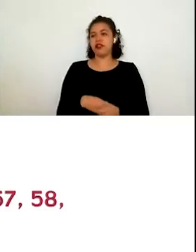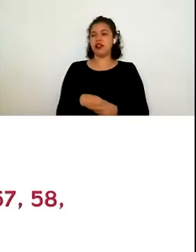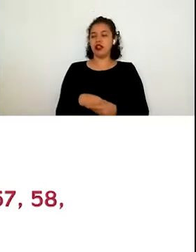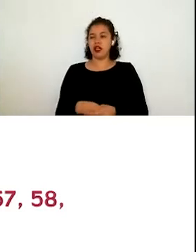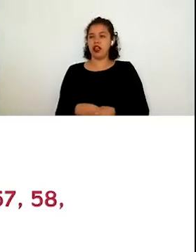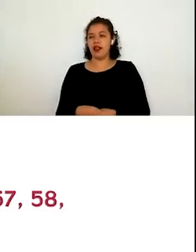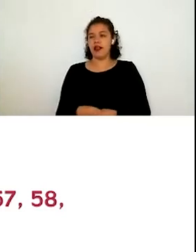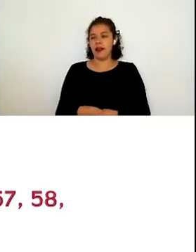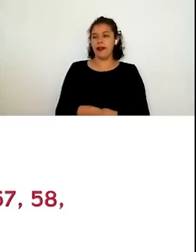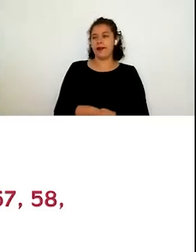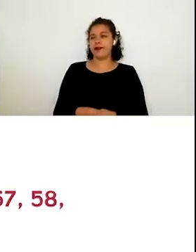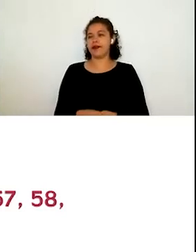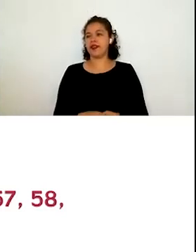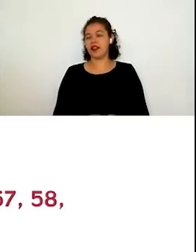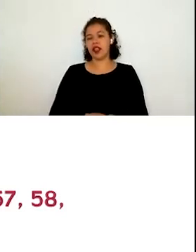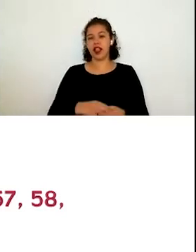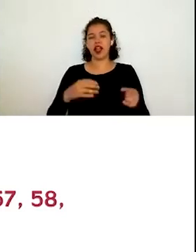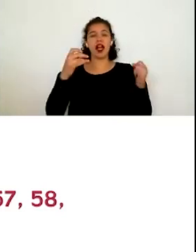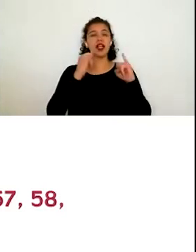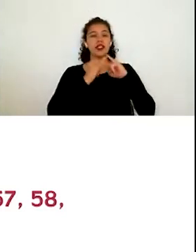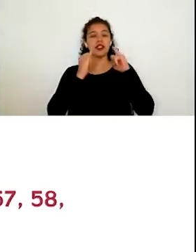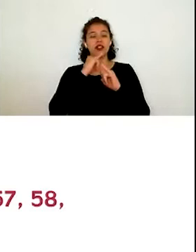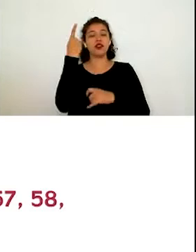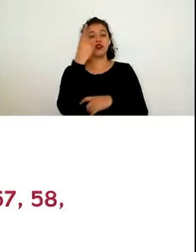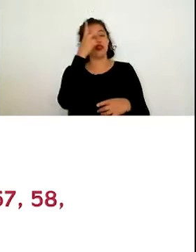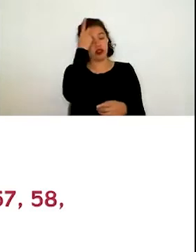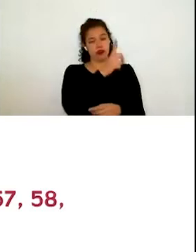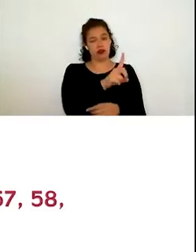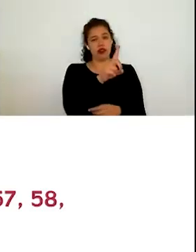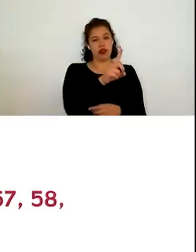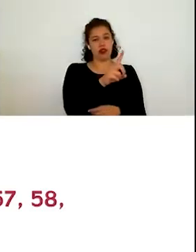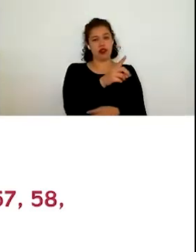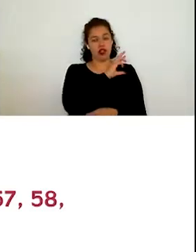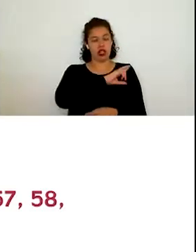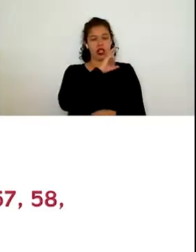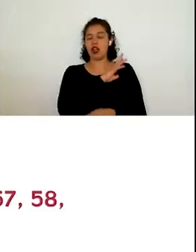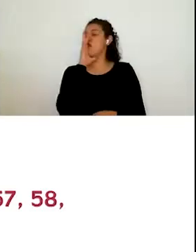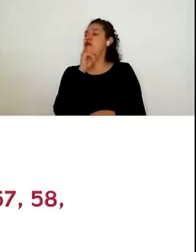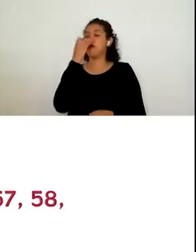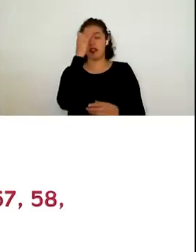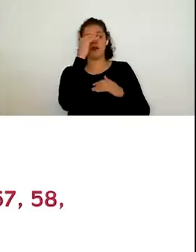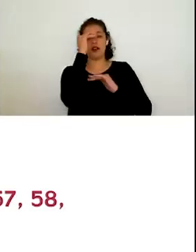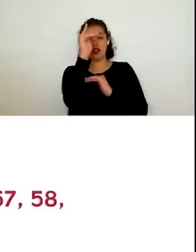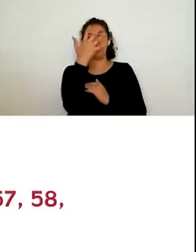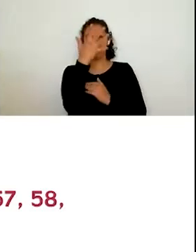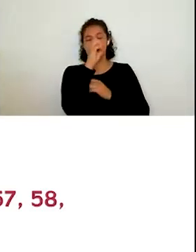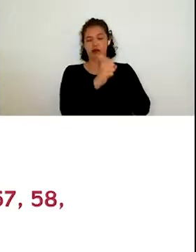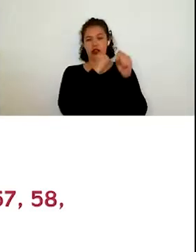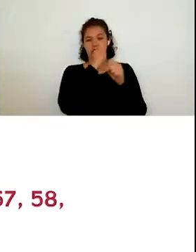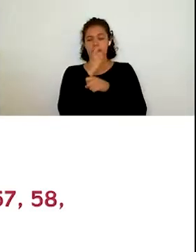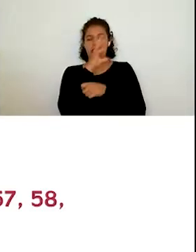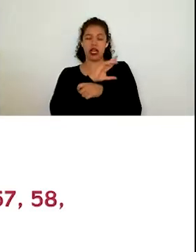inmuebles que sean propiedad de la institución por un plazo mayor a 5 años, ni recibir rentas